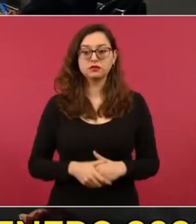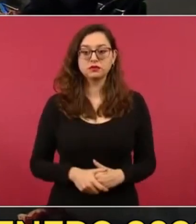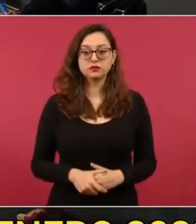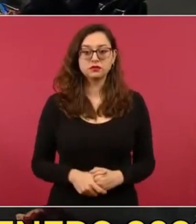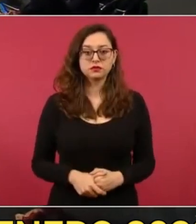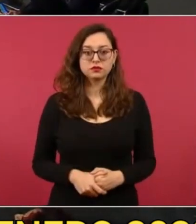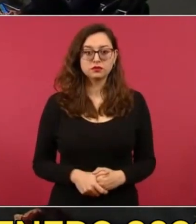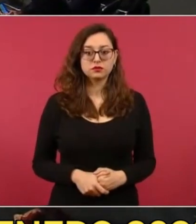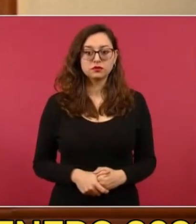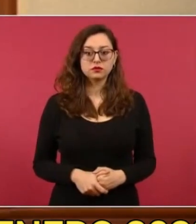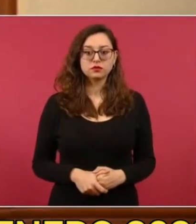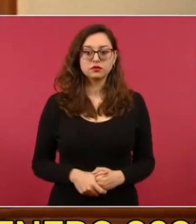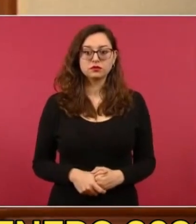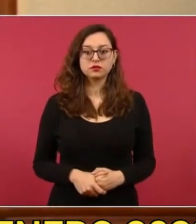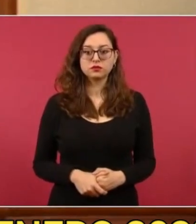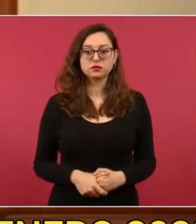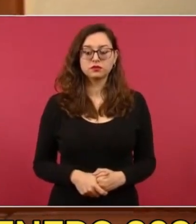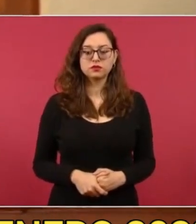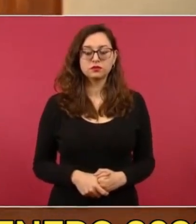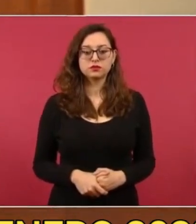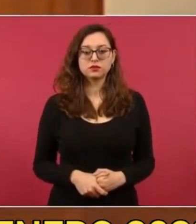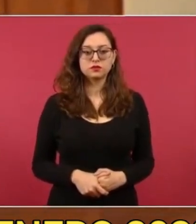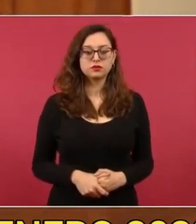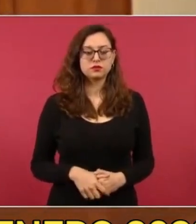que presentó hoy el general.